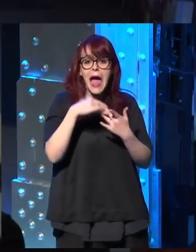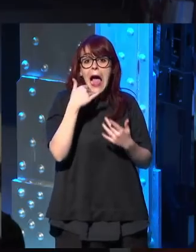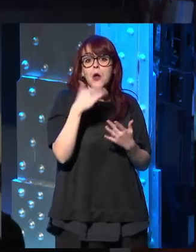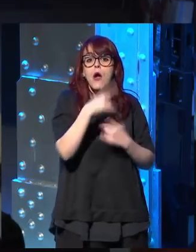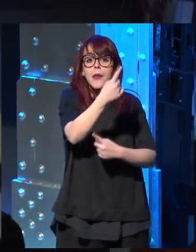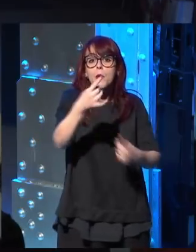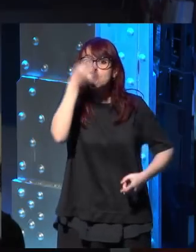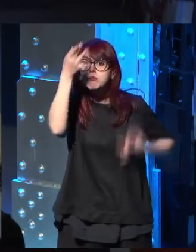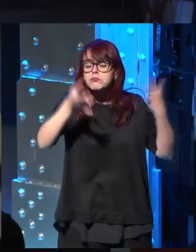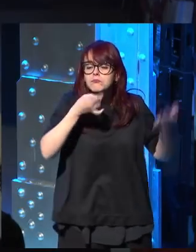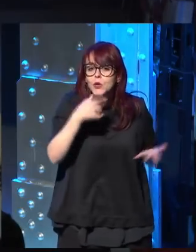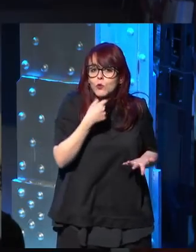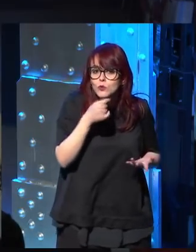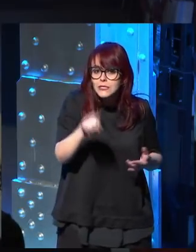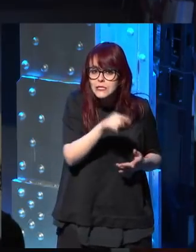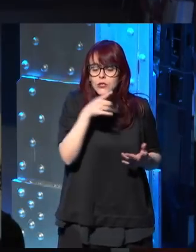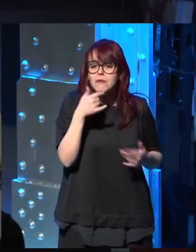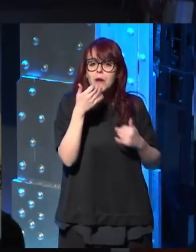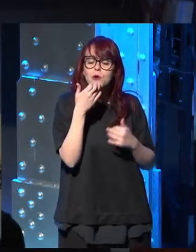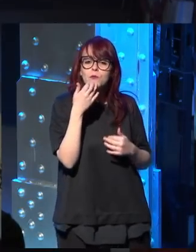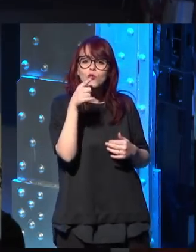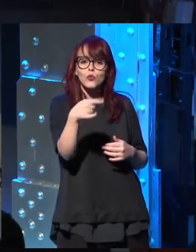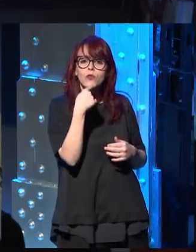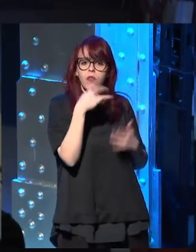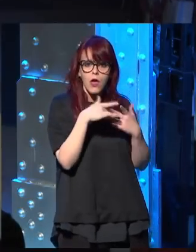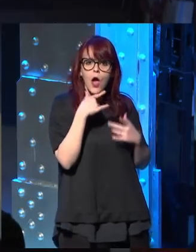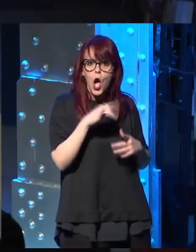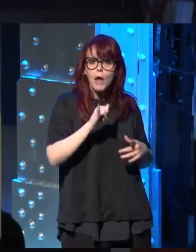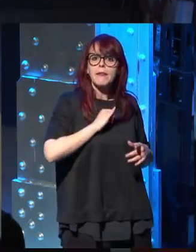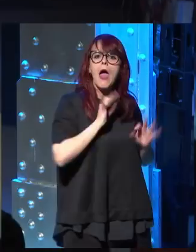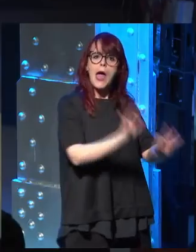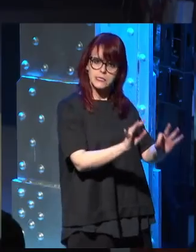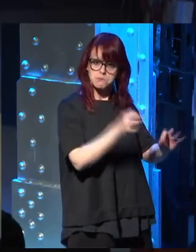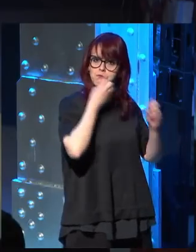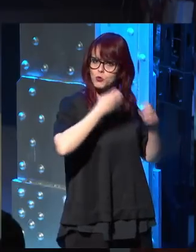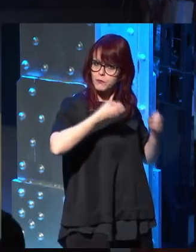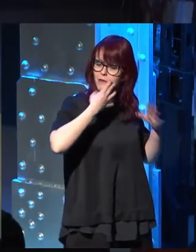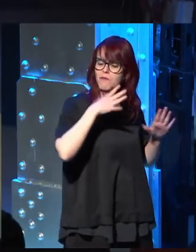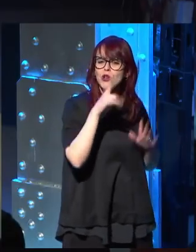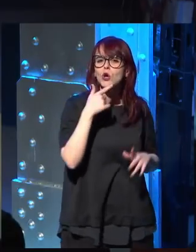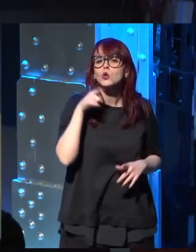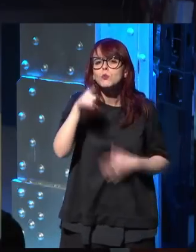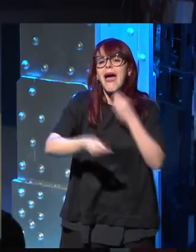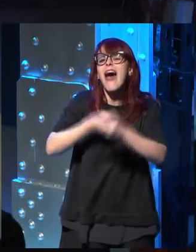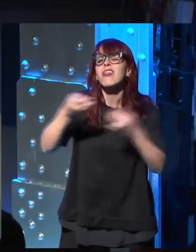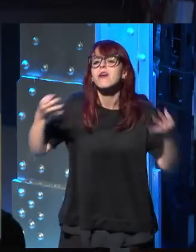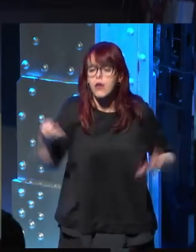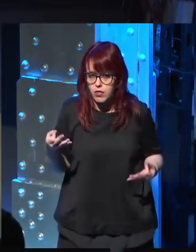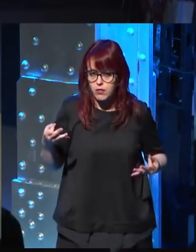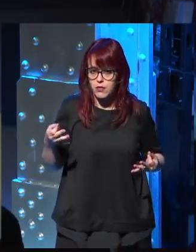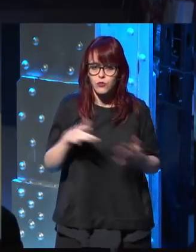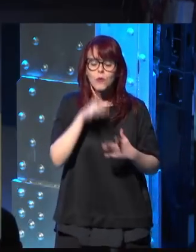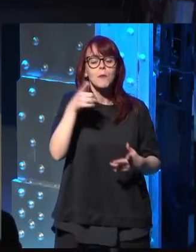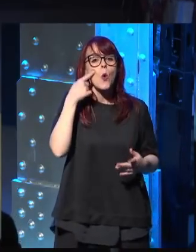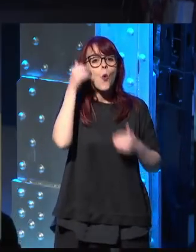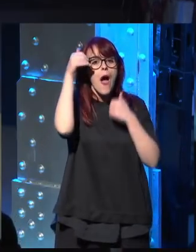que cada vez si le hago menos caso. Dice, tú dices que eres esto, muy bien. Lo que yo procuro fijarme es qué hace la gente, ¿no? Entonces, a mí me